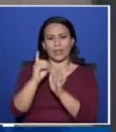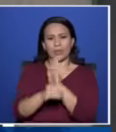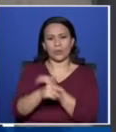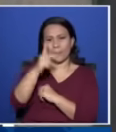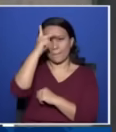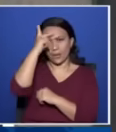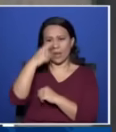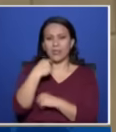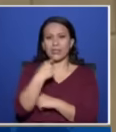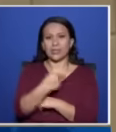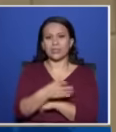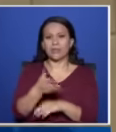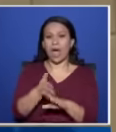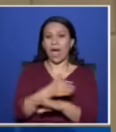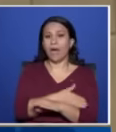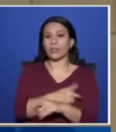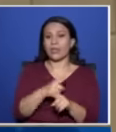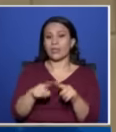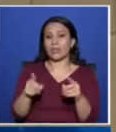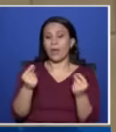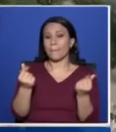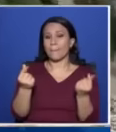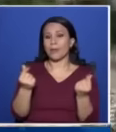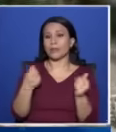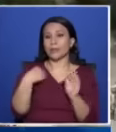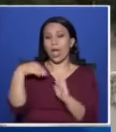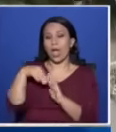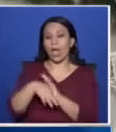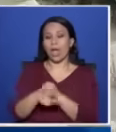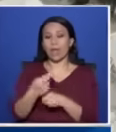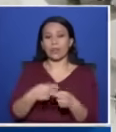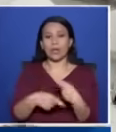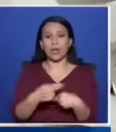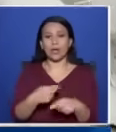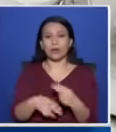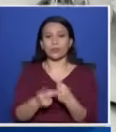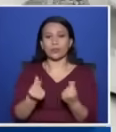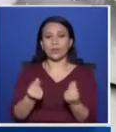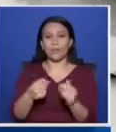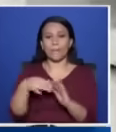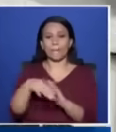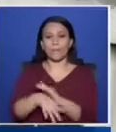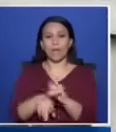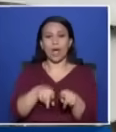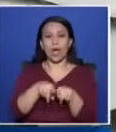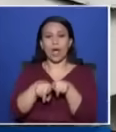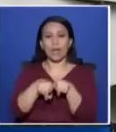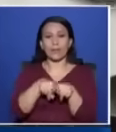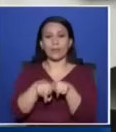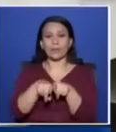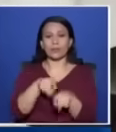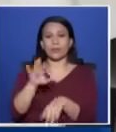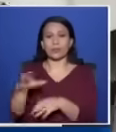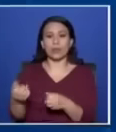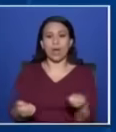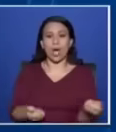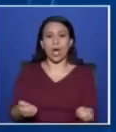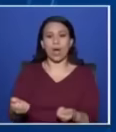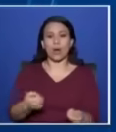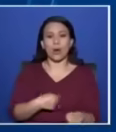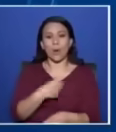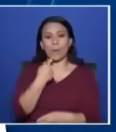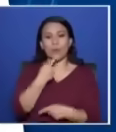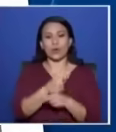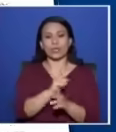Perú que argumentó que la diferencia de precios afecta el costo logístico y la pérdida de competitividad para sus camiones. En